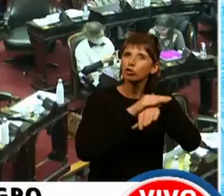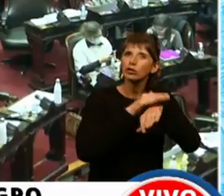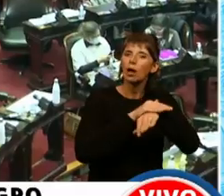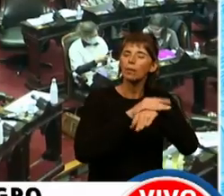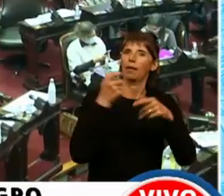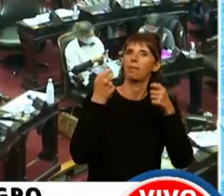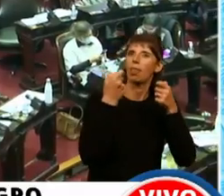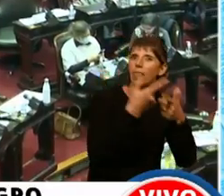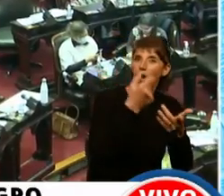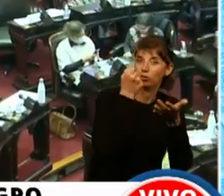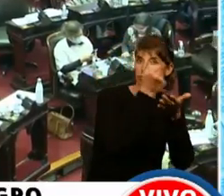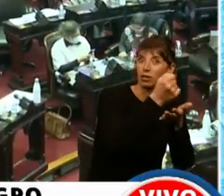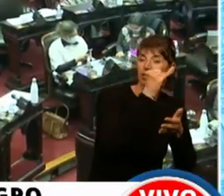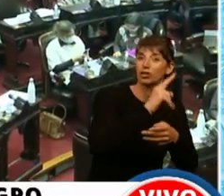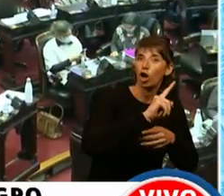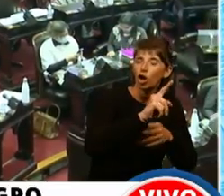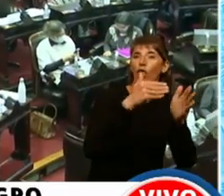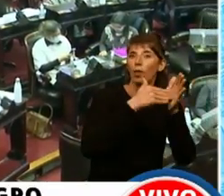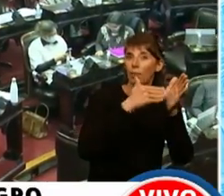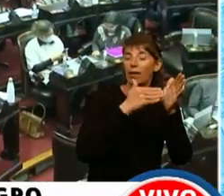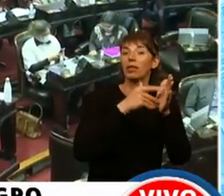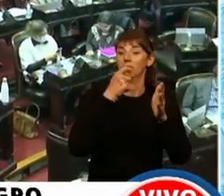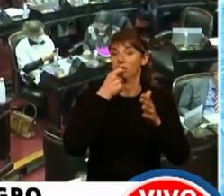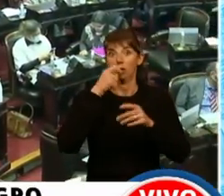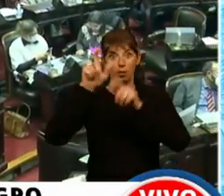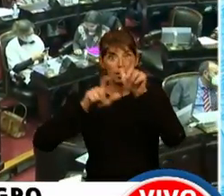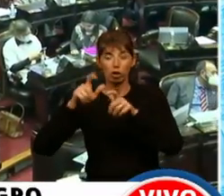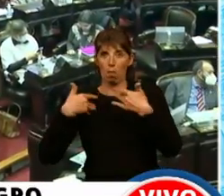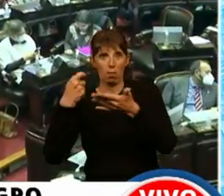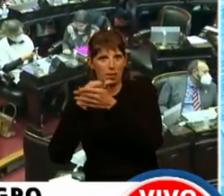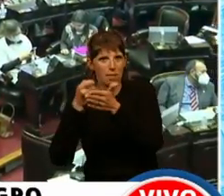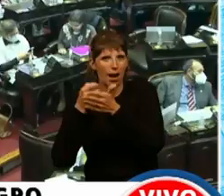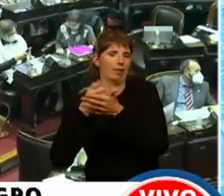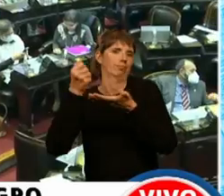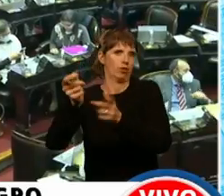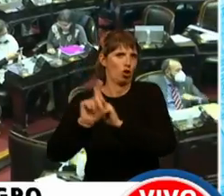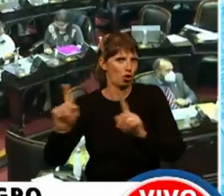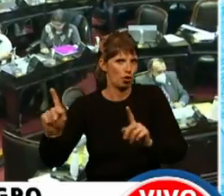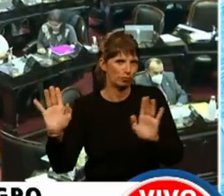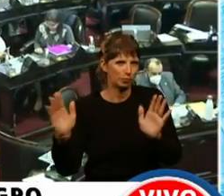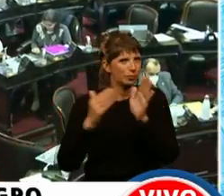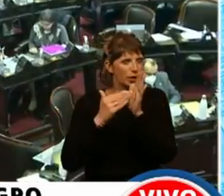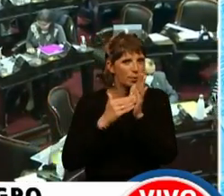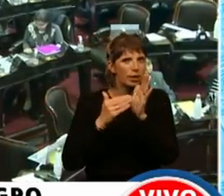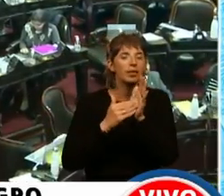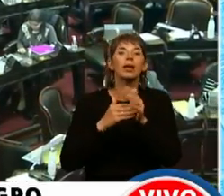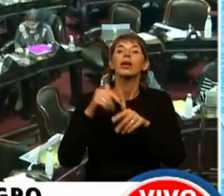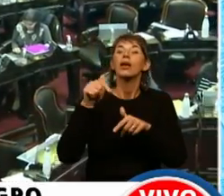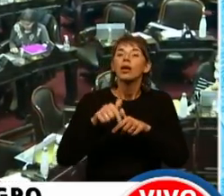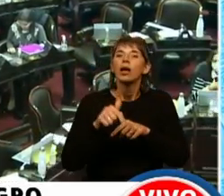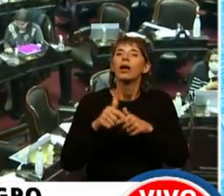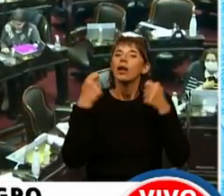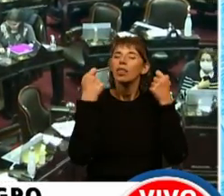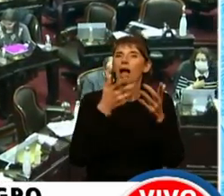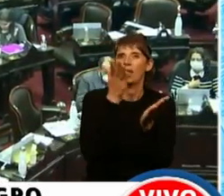más posibilidades tienen en sus ingresos y capacidades y los que menos tienen por lo tanto extender el derecho a